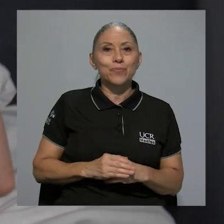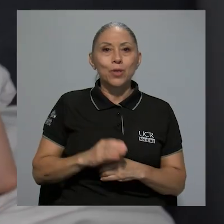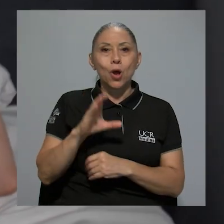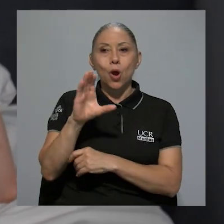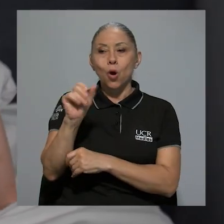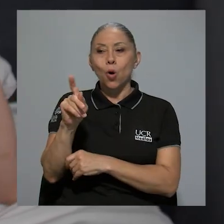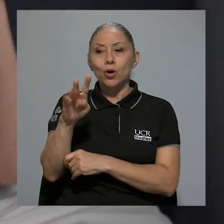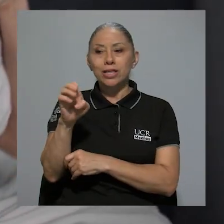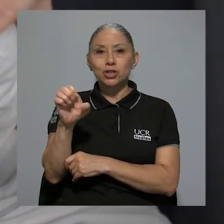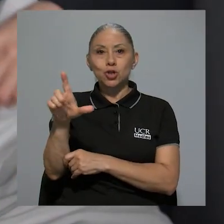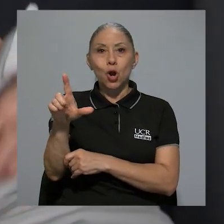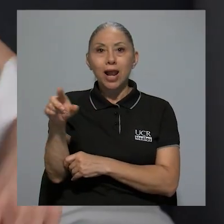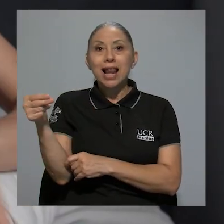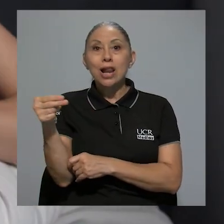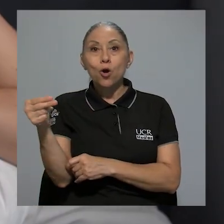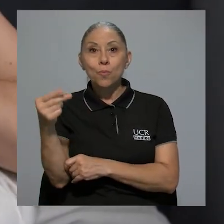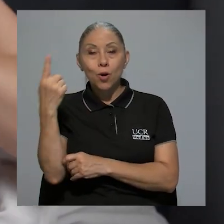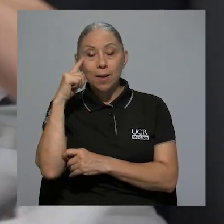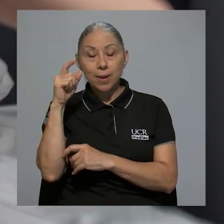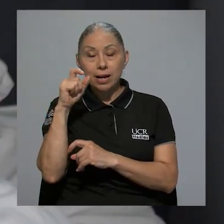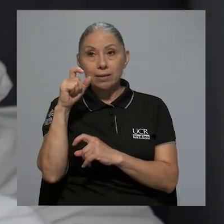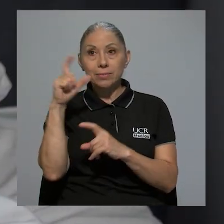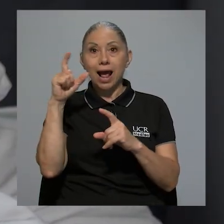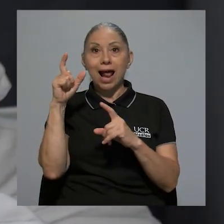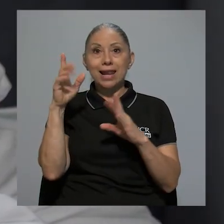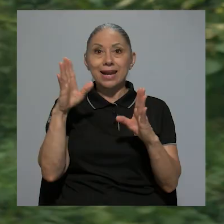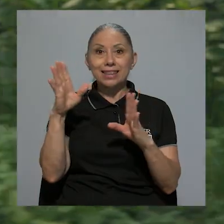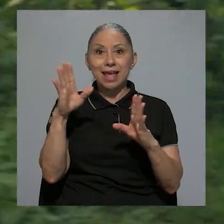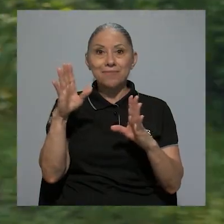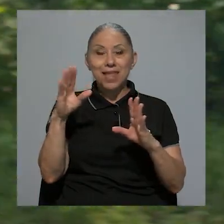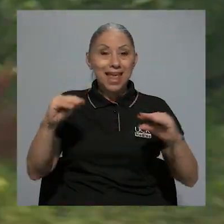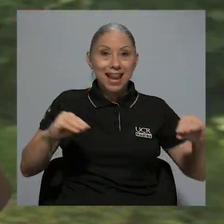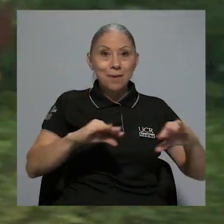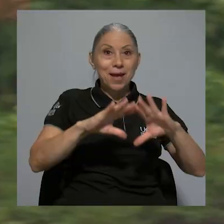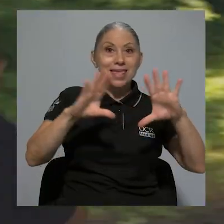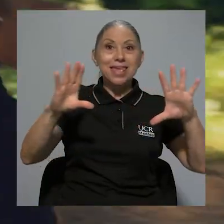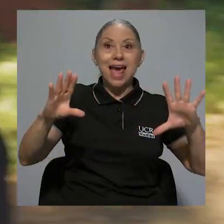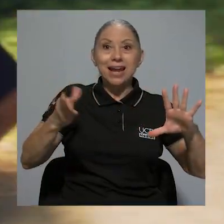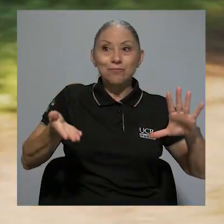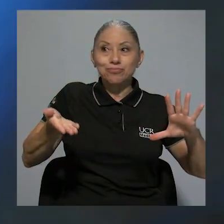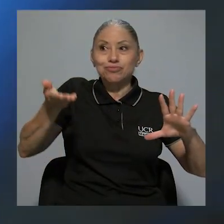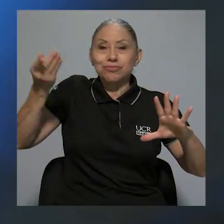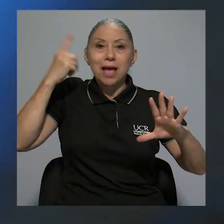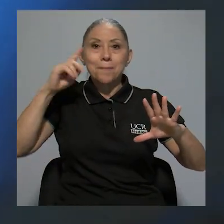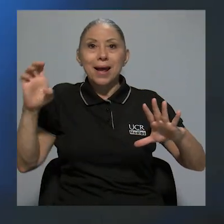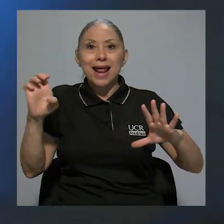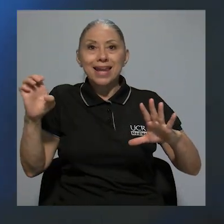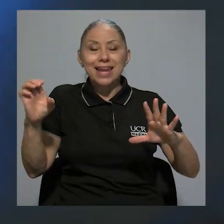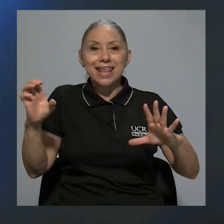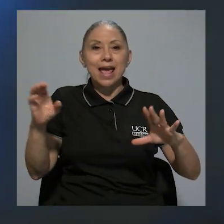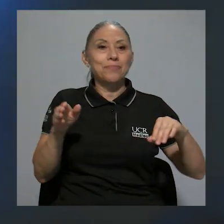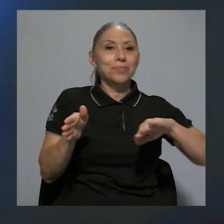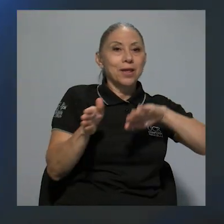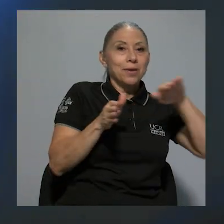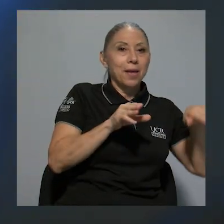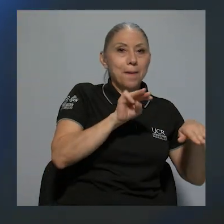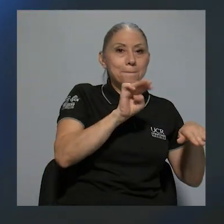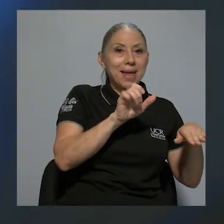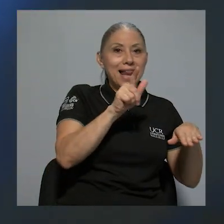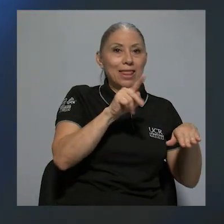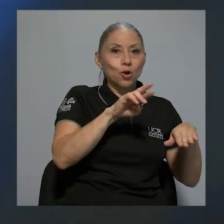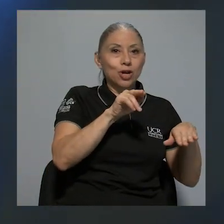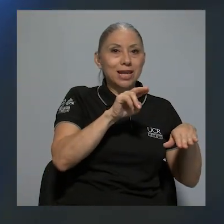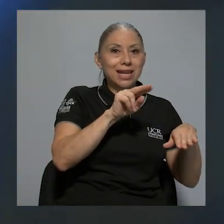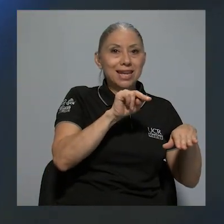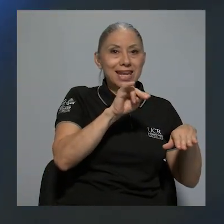El cortisol es la hormona de la alerta que sube por la mañana para dar energía, mientras que la melatonina es la hormona